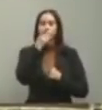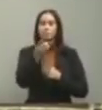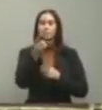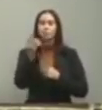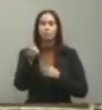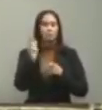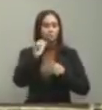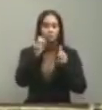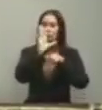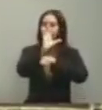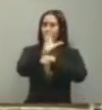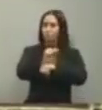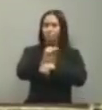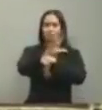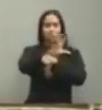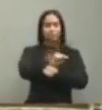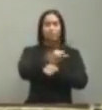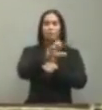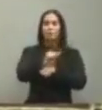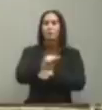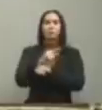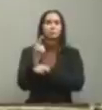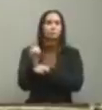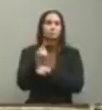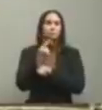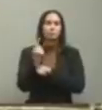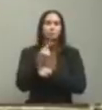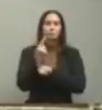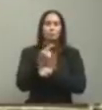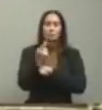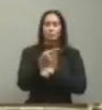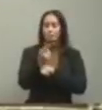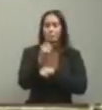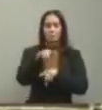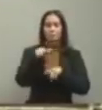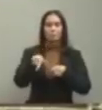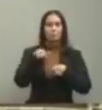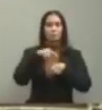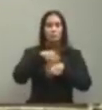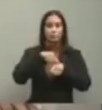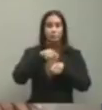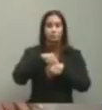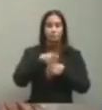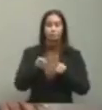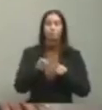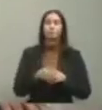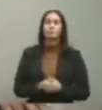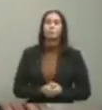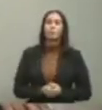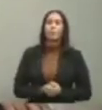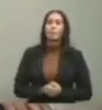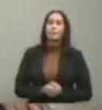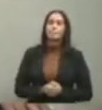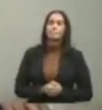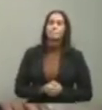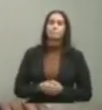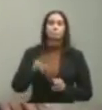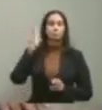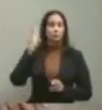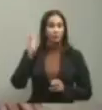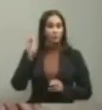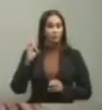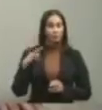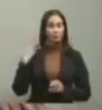tradicionalmente y de manera estacional se presentan para estas épocas enero febrero